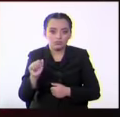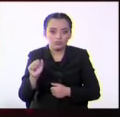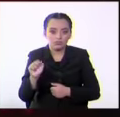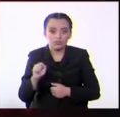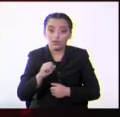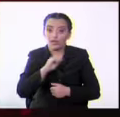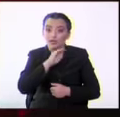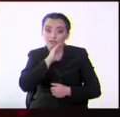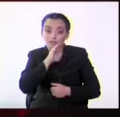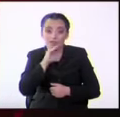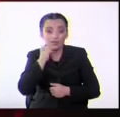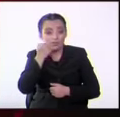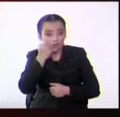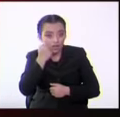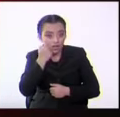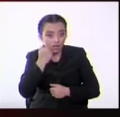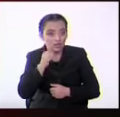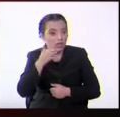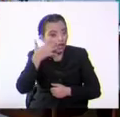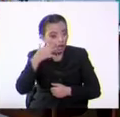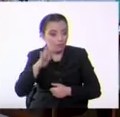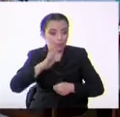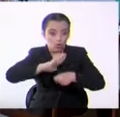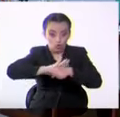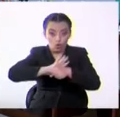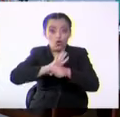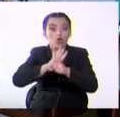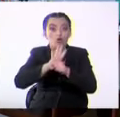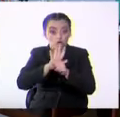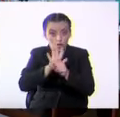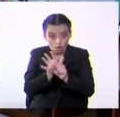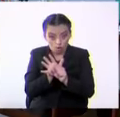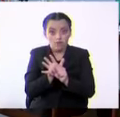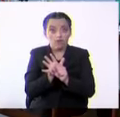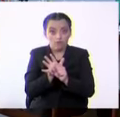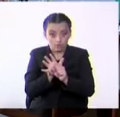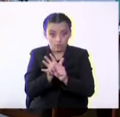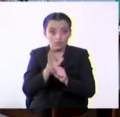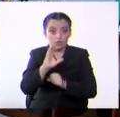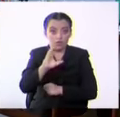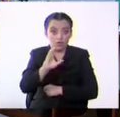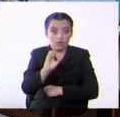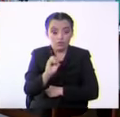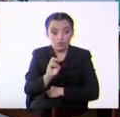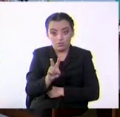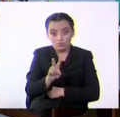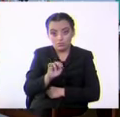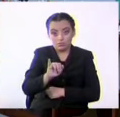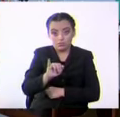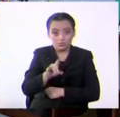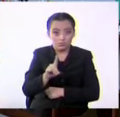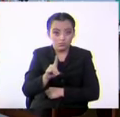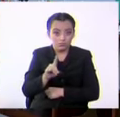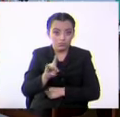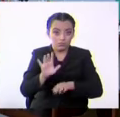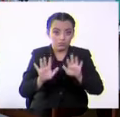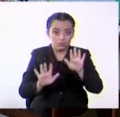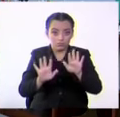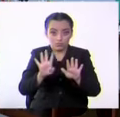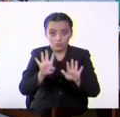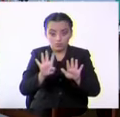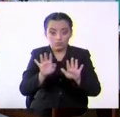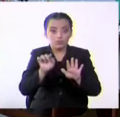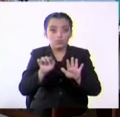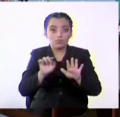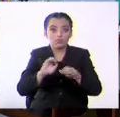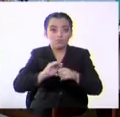que se pueden transmitir desde una especie a otra y son novedosas. Eso en este momento incluso